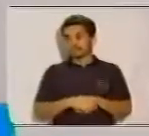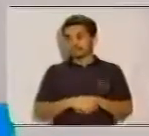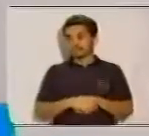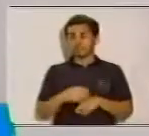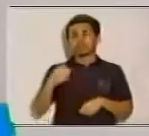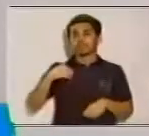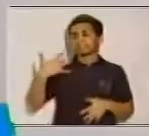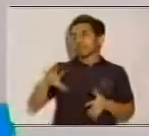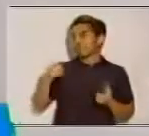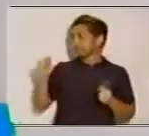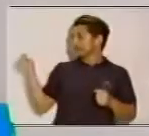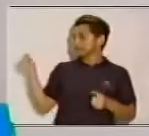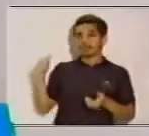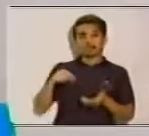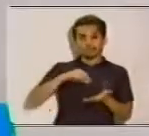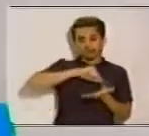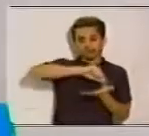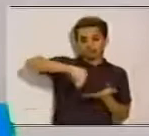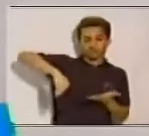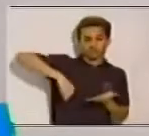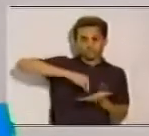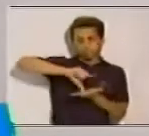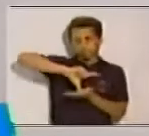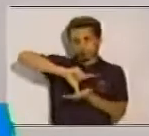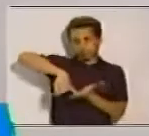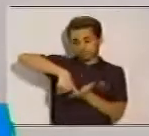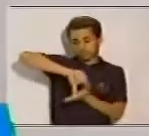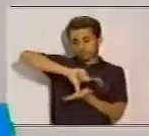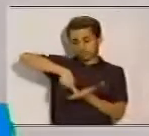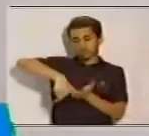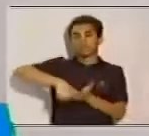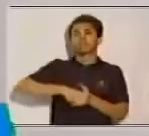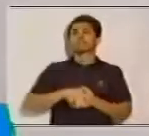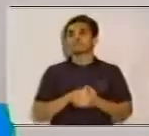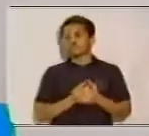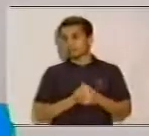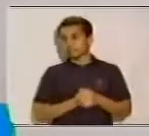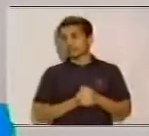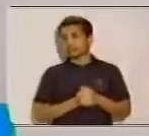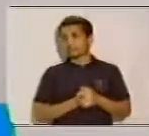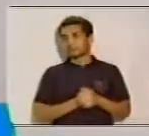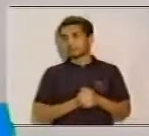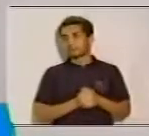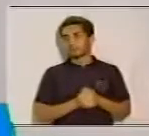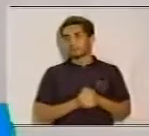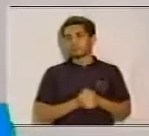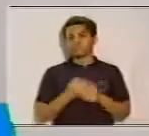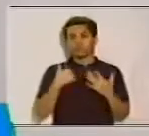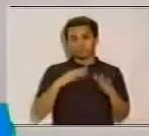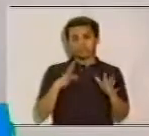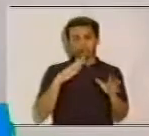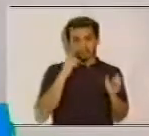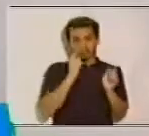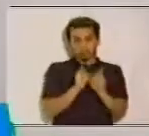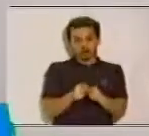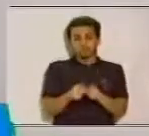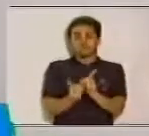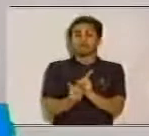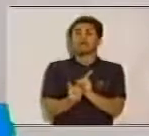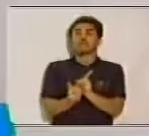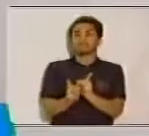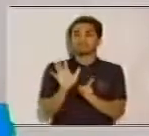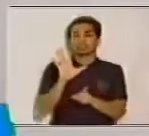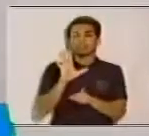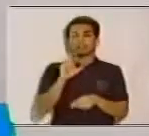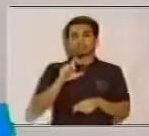yo ya tengo la circunferencia hecha. Entonces, primer paso. Ya localicé mi radio o mi abertura del